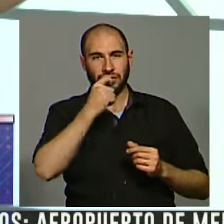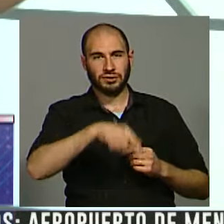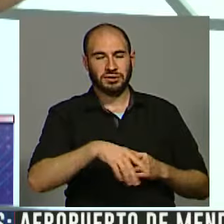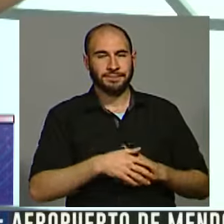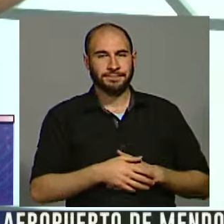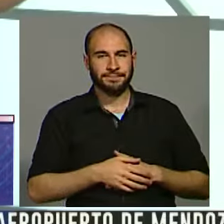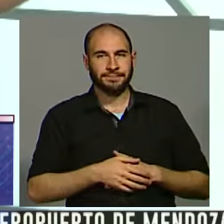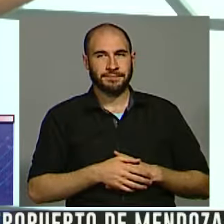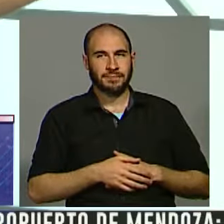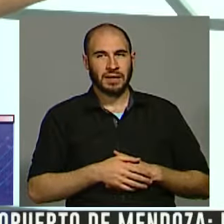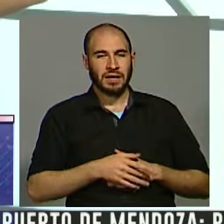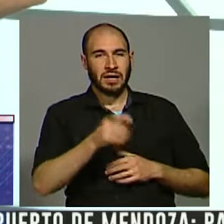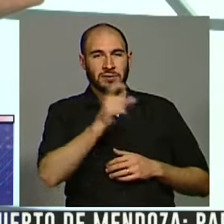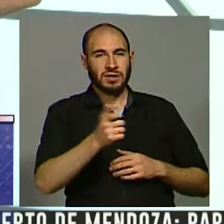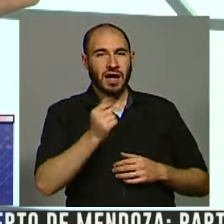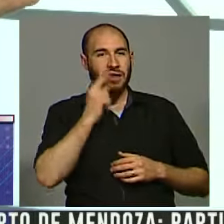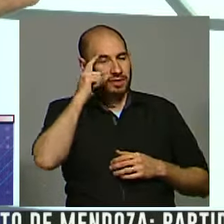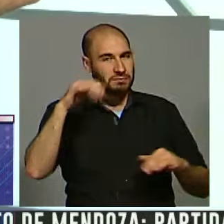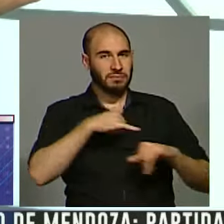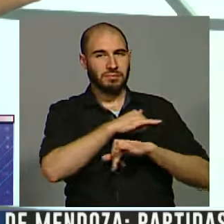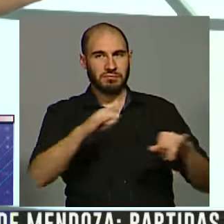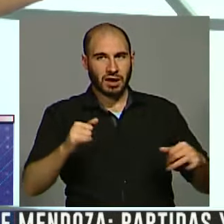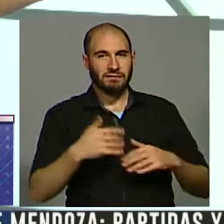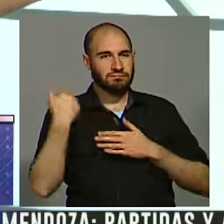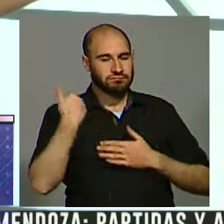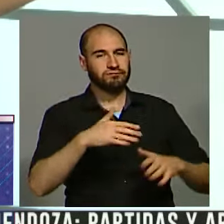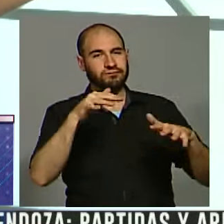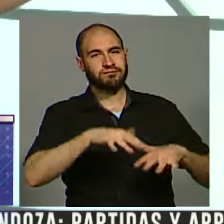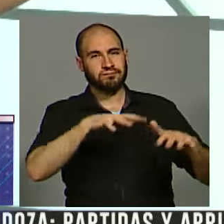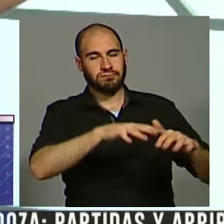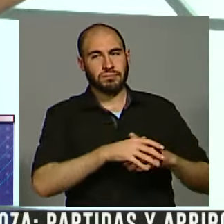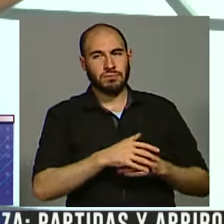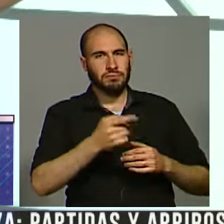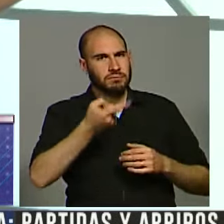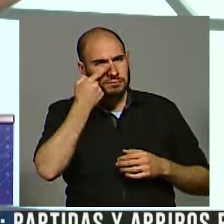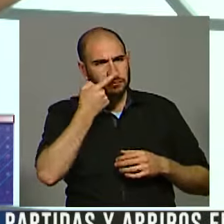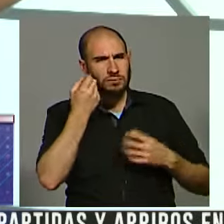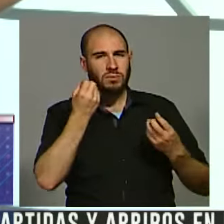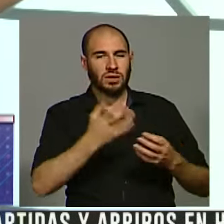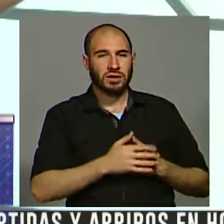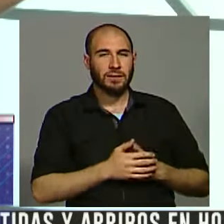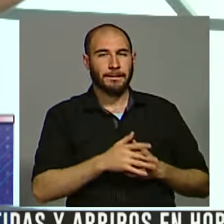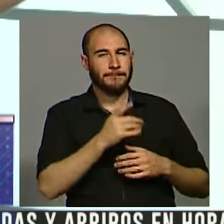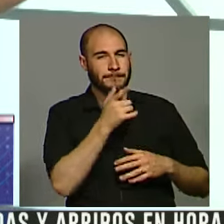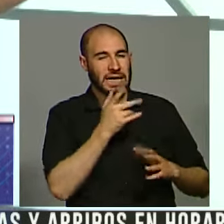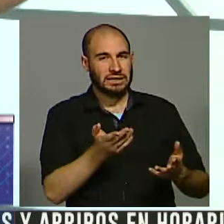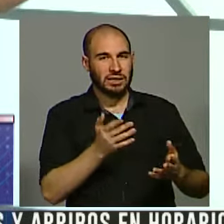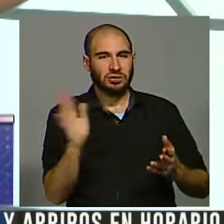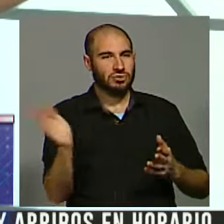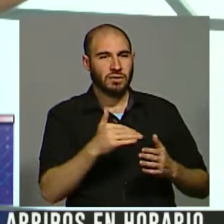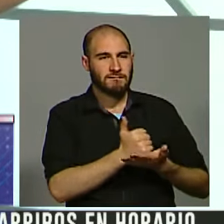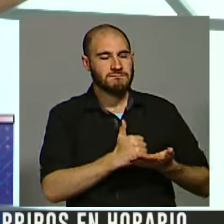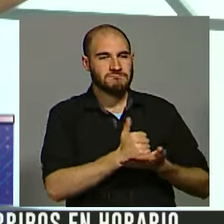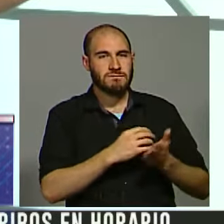de Mendoza. Ya la gente de ATE había anunciado que se venía una manifestación y bueno, hay mucha expectativa porque se supone que todos estarán esperando